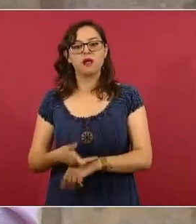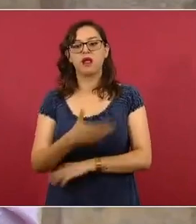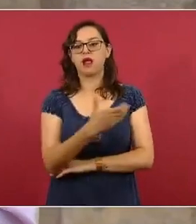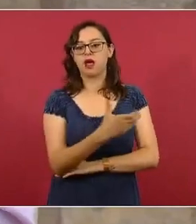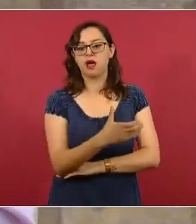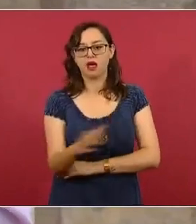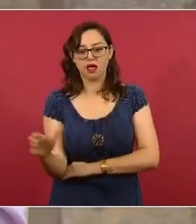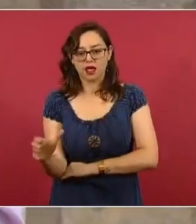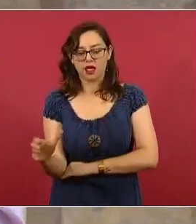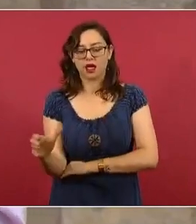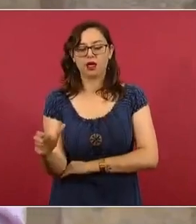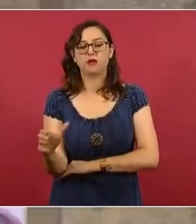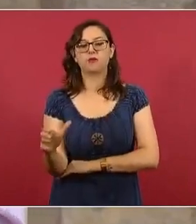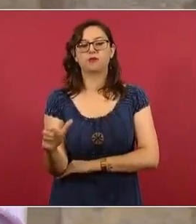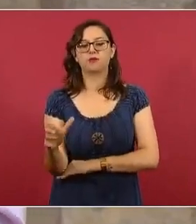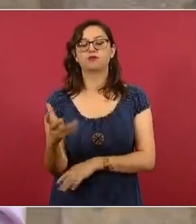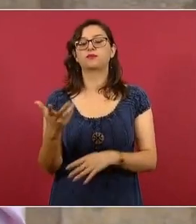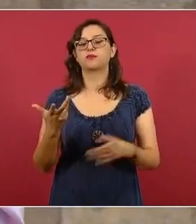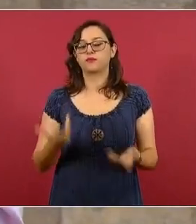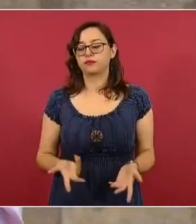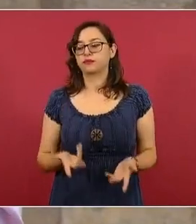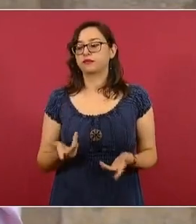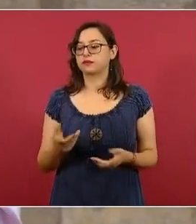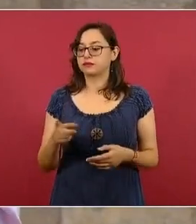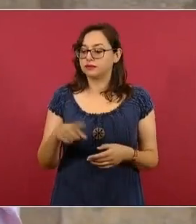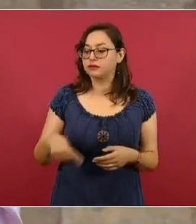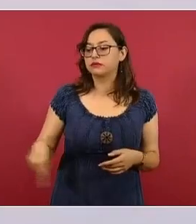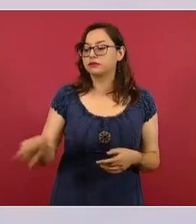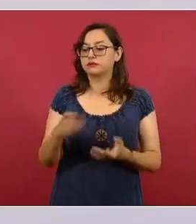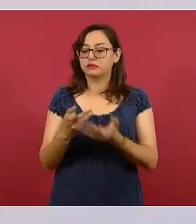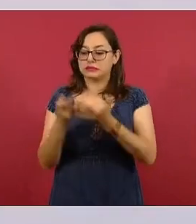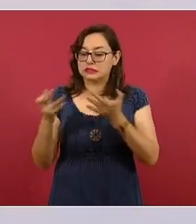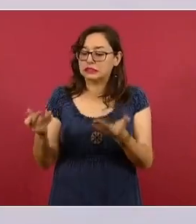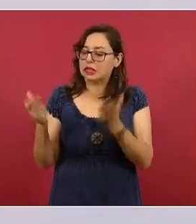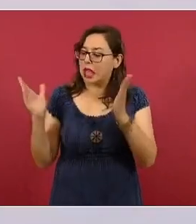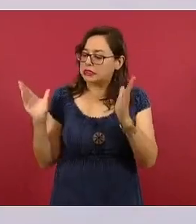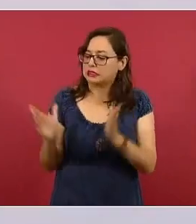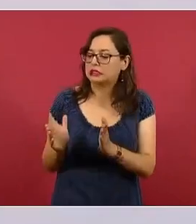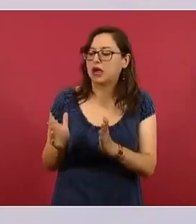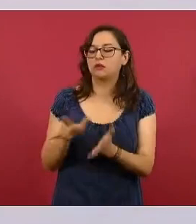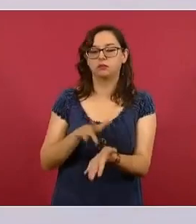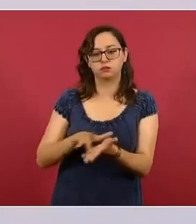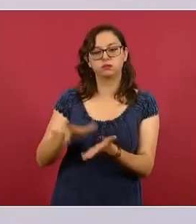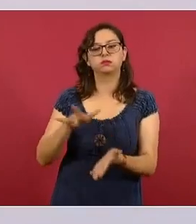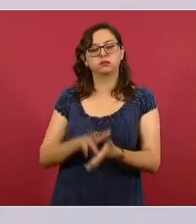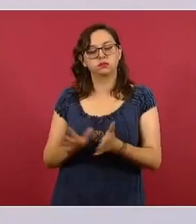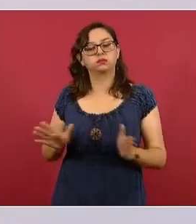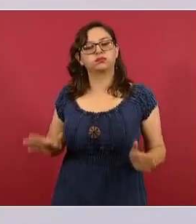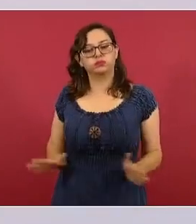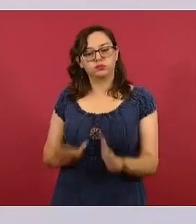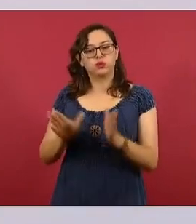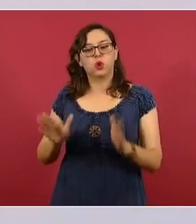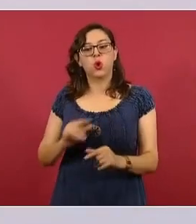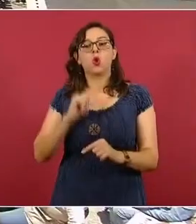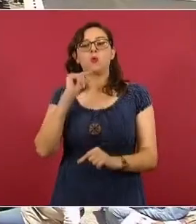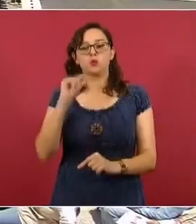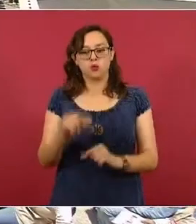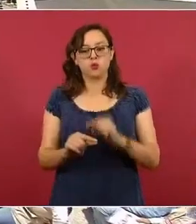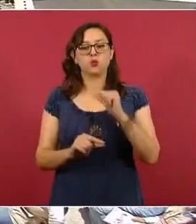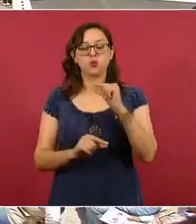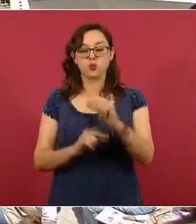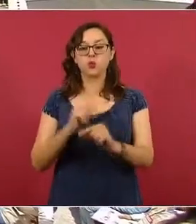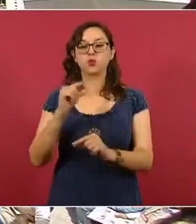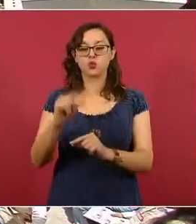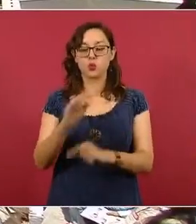las familias de pequeños productores y que así, paso a paso, vamos a lograr